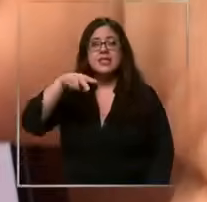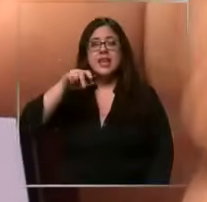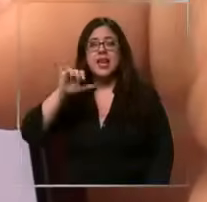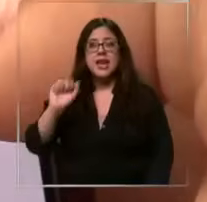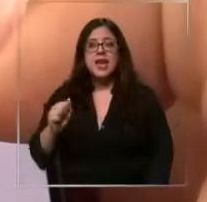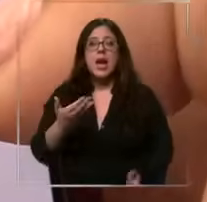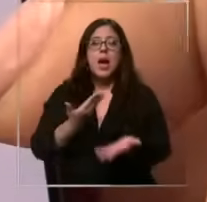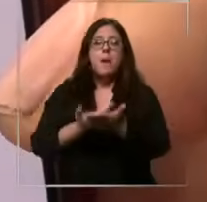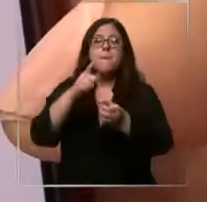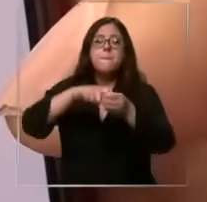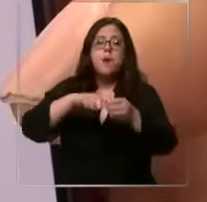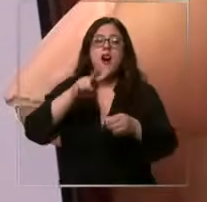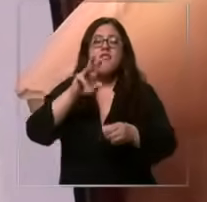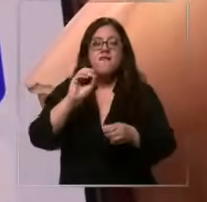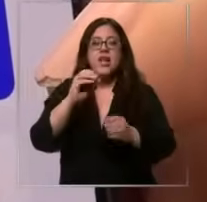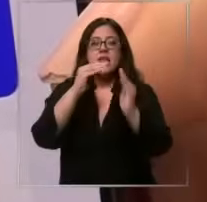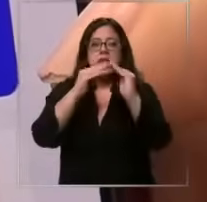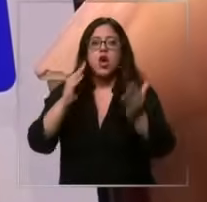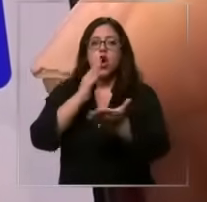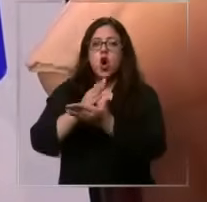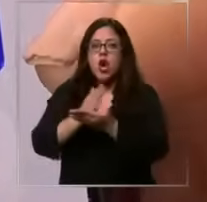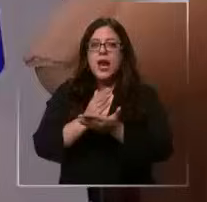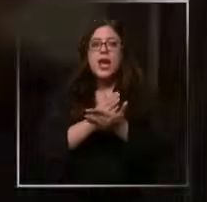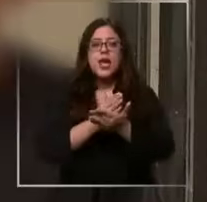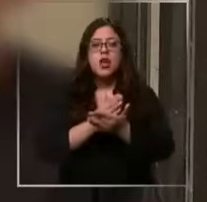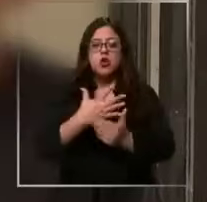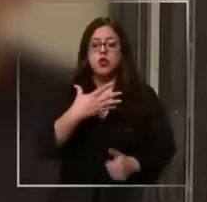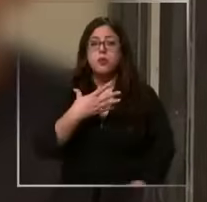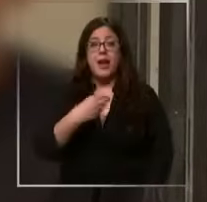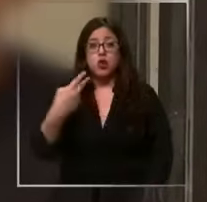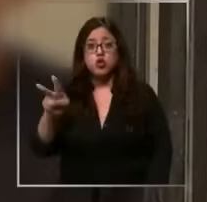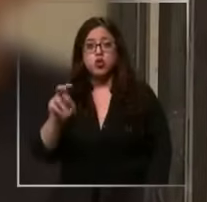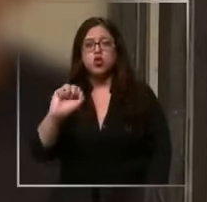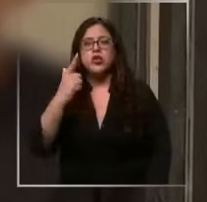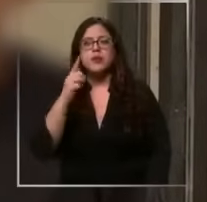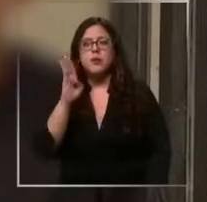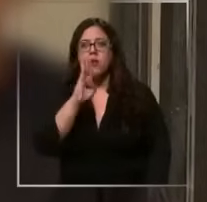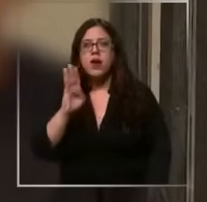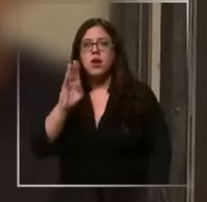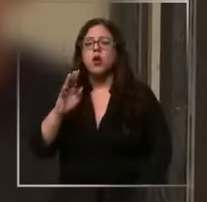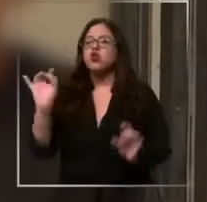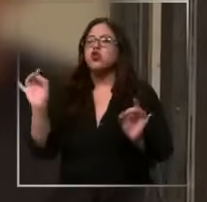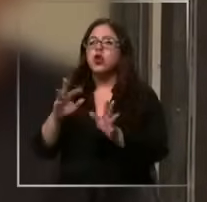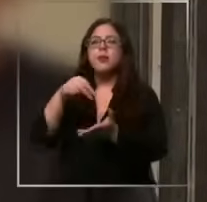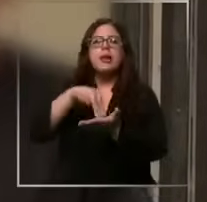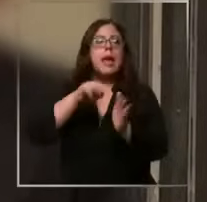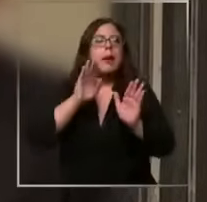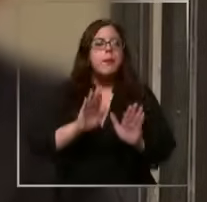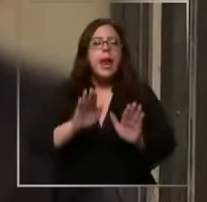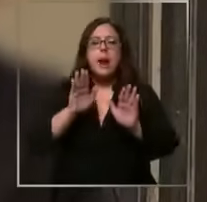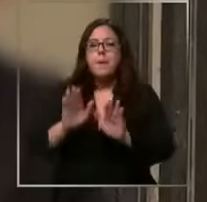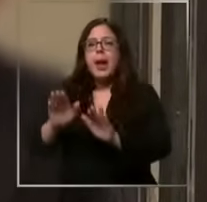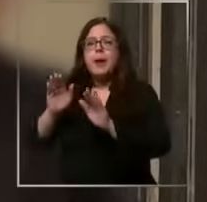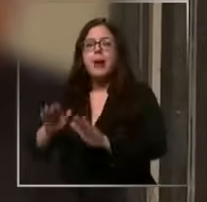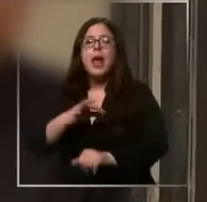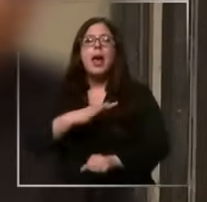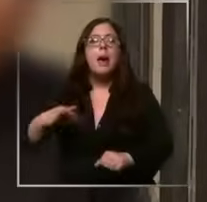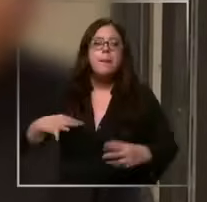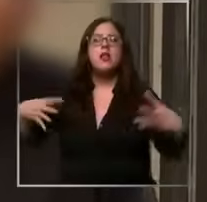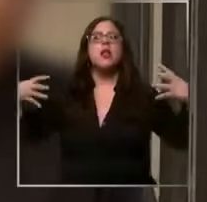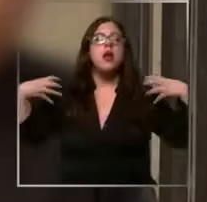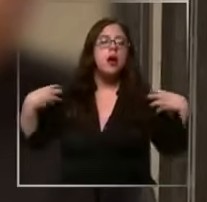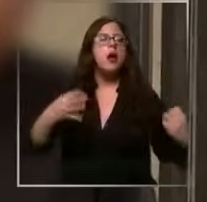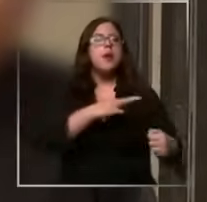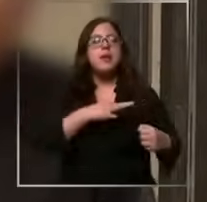de 20 colegios a su hijo en séptimo básico. La solución son espere. El ministerio, el que se hace cargo,